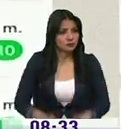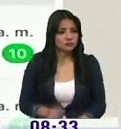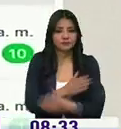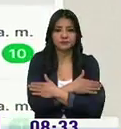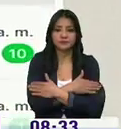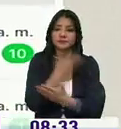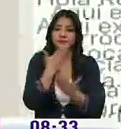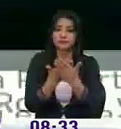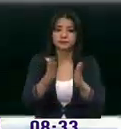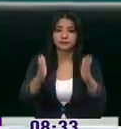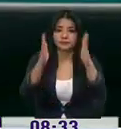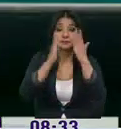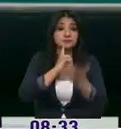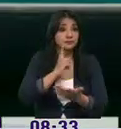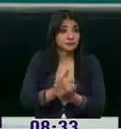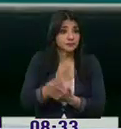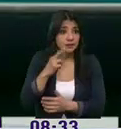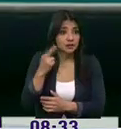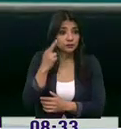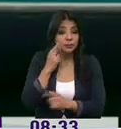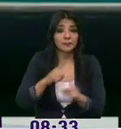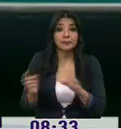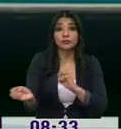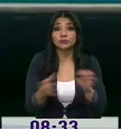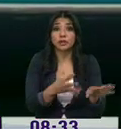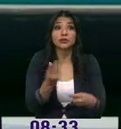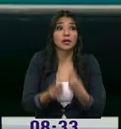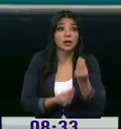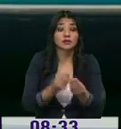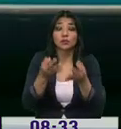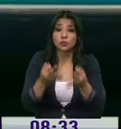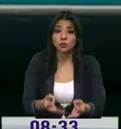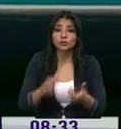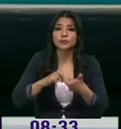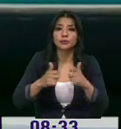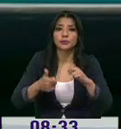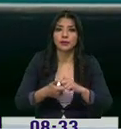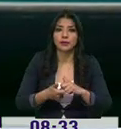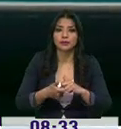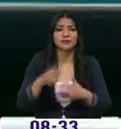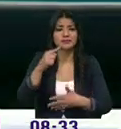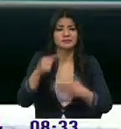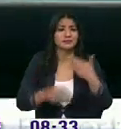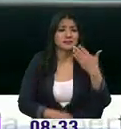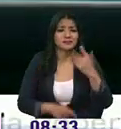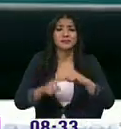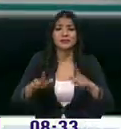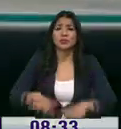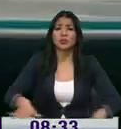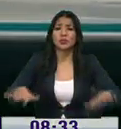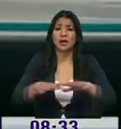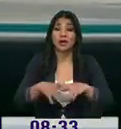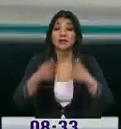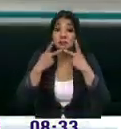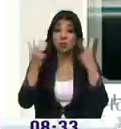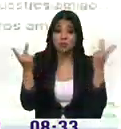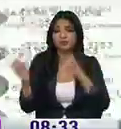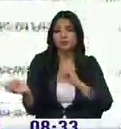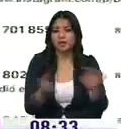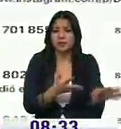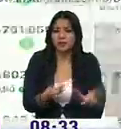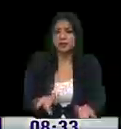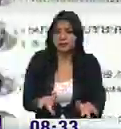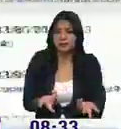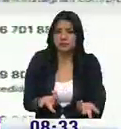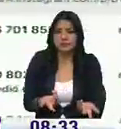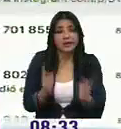atención. Sin duda, pero, claro, pero si está botado, es lo que estamos hablando. El problema es la cantidad de sitios que son públicos botados. Y ahí hacen